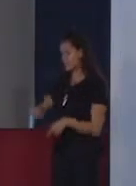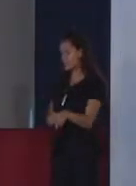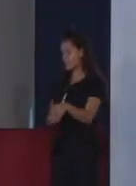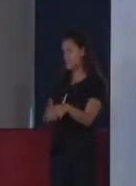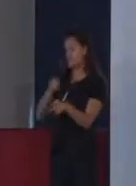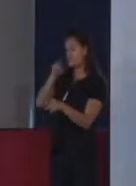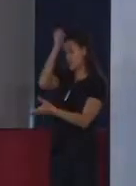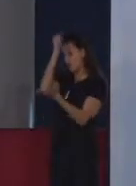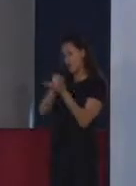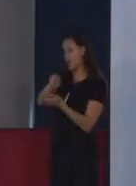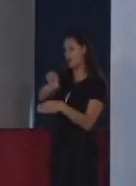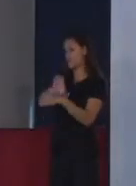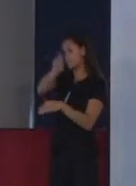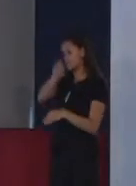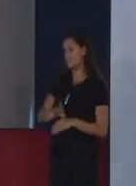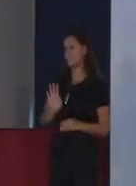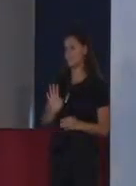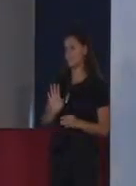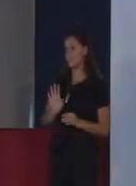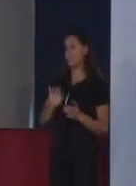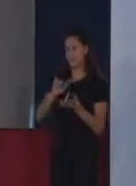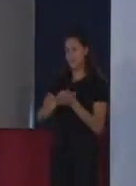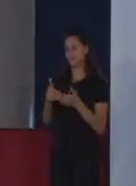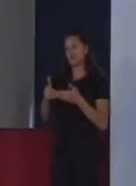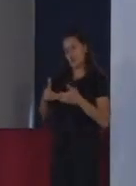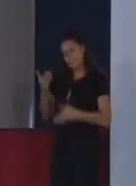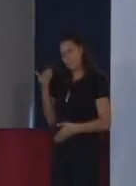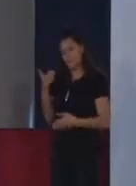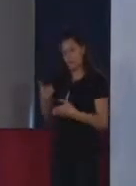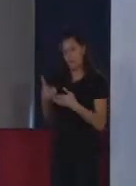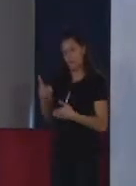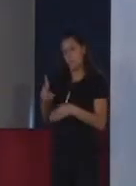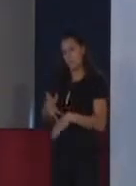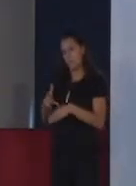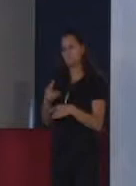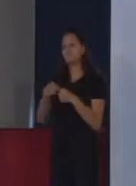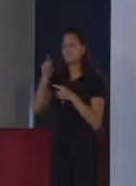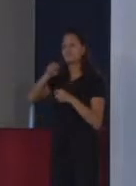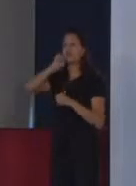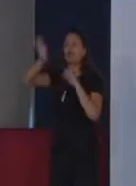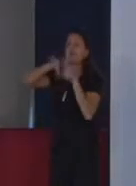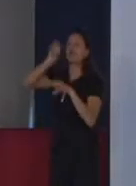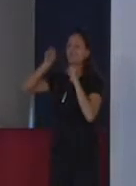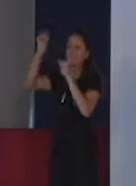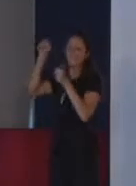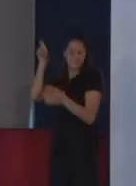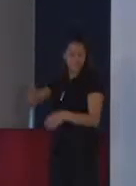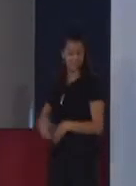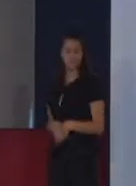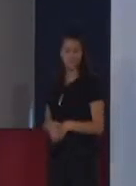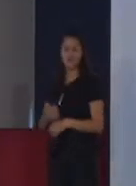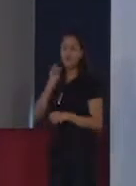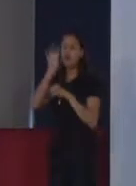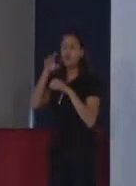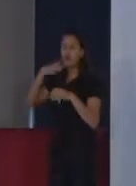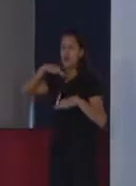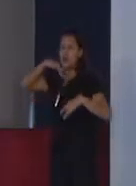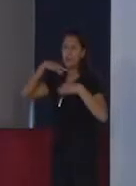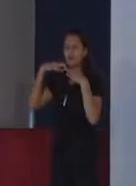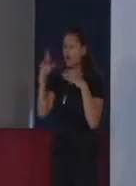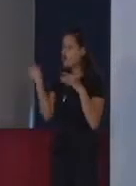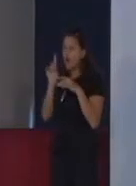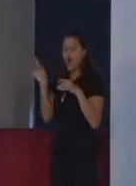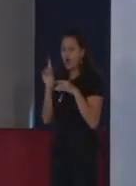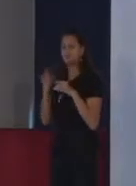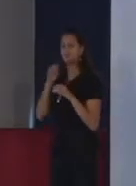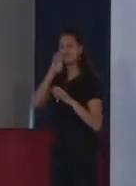obligación de ustedes como entidad. Y así hemos empezado a generar, pero tenemos que hacer bulla. y esa bulla respetuosa, esa bulla con la